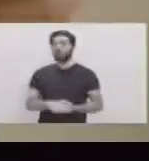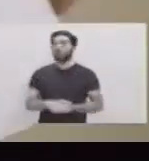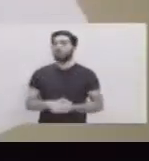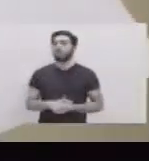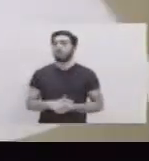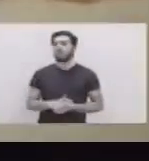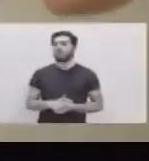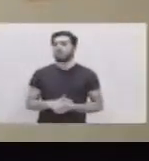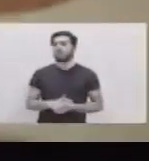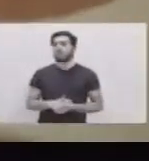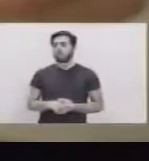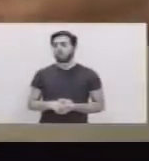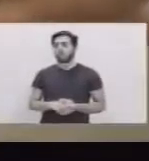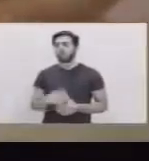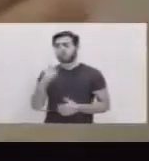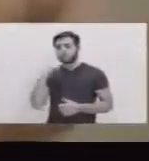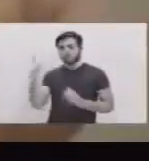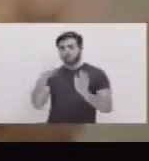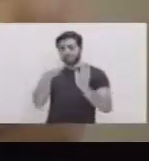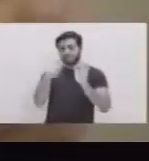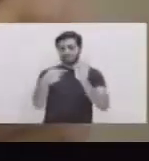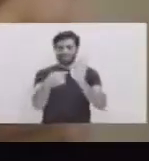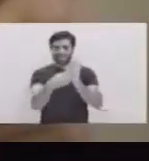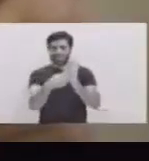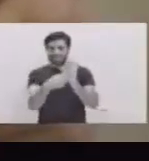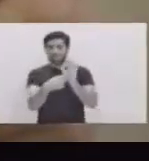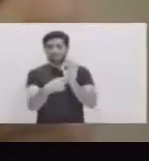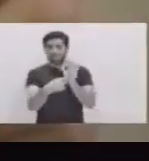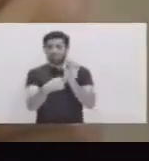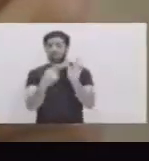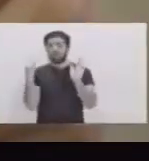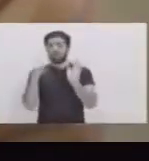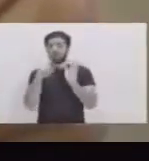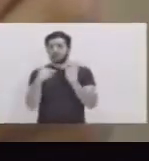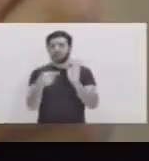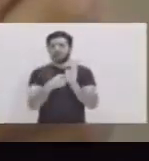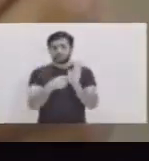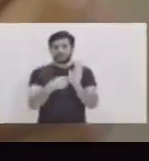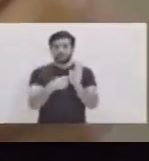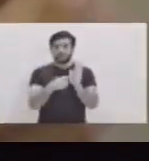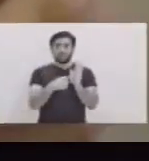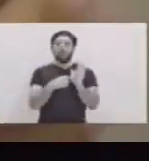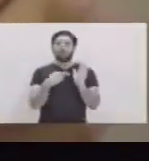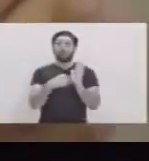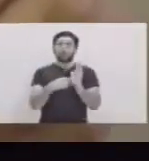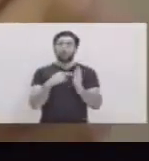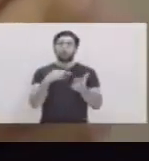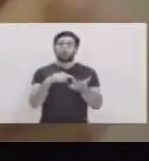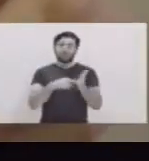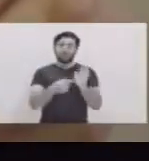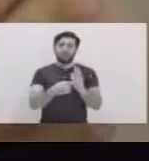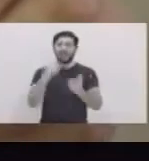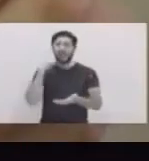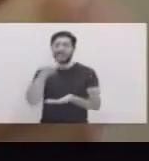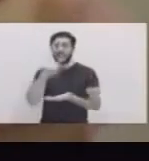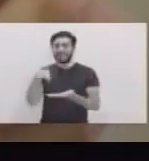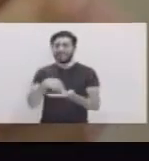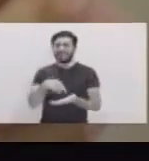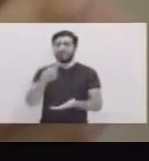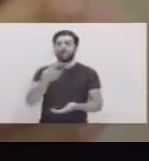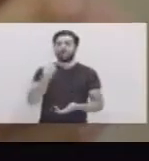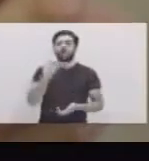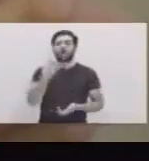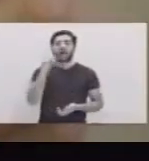Okay. Si logras ver, tenemos la parte central que directamente es